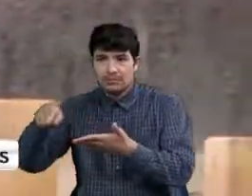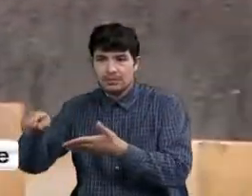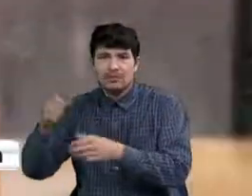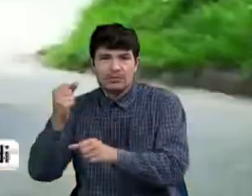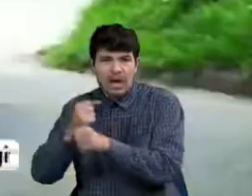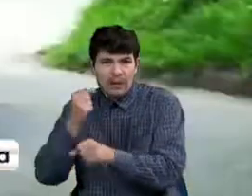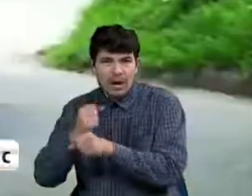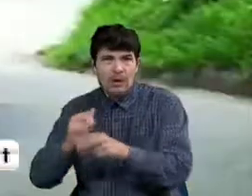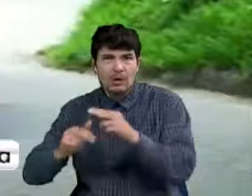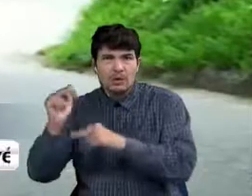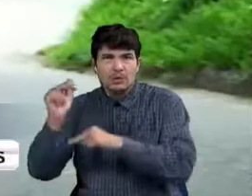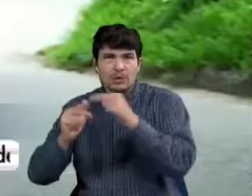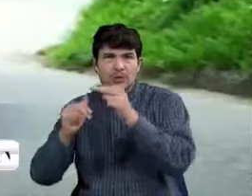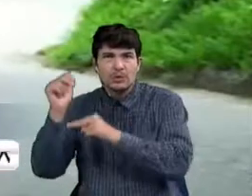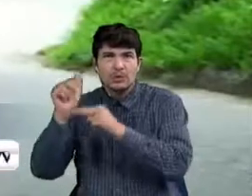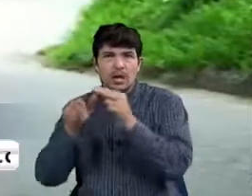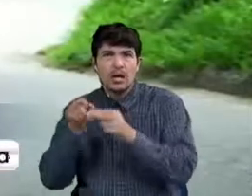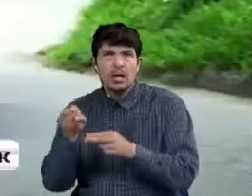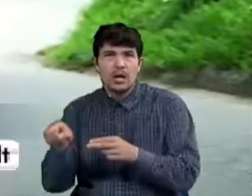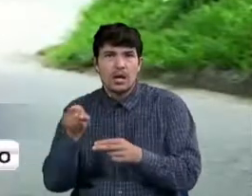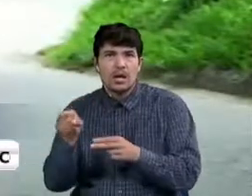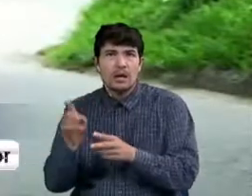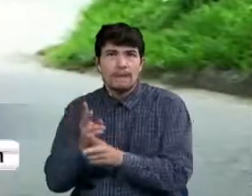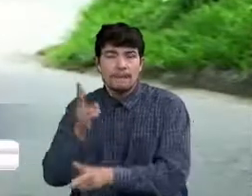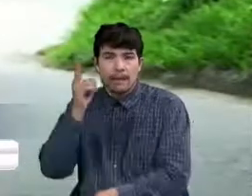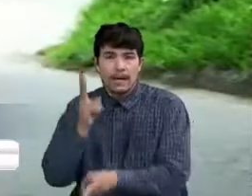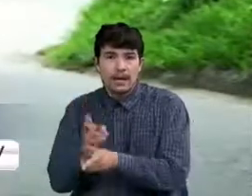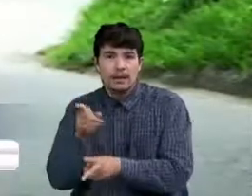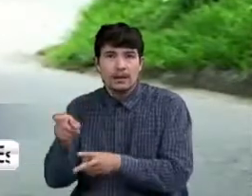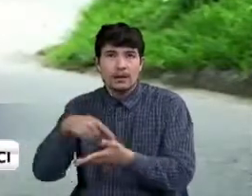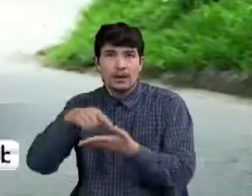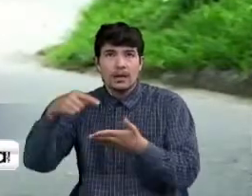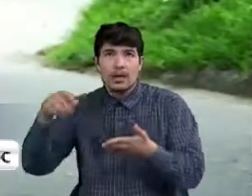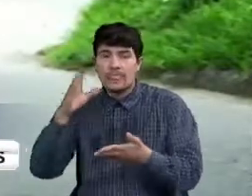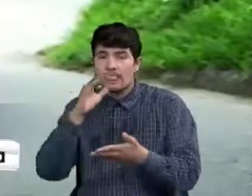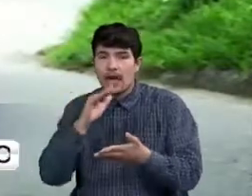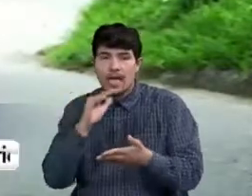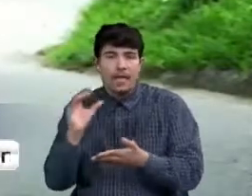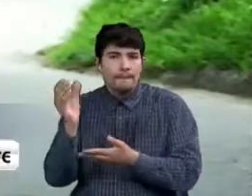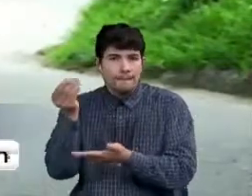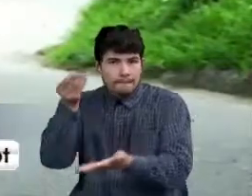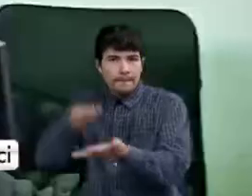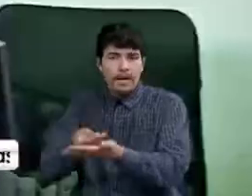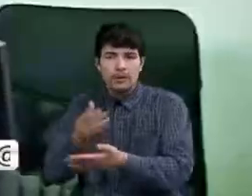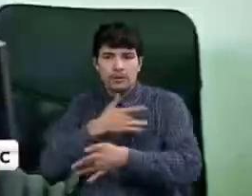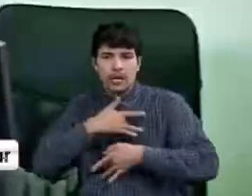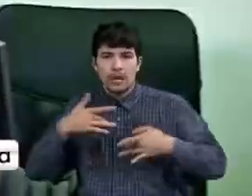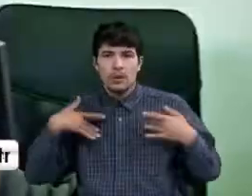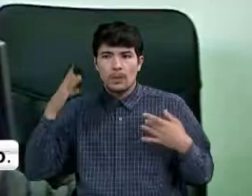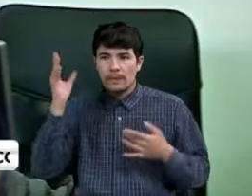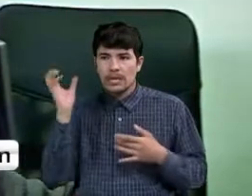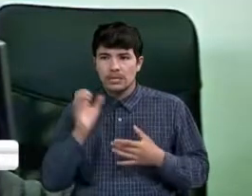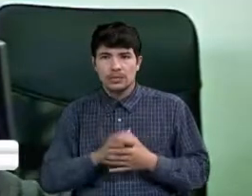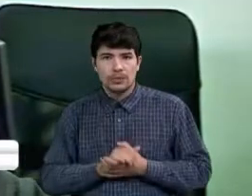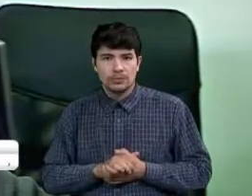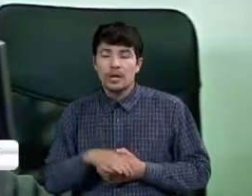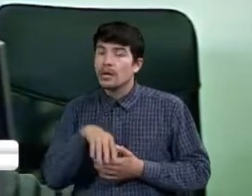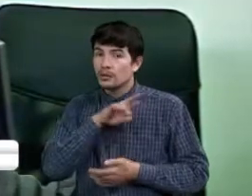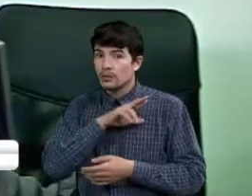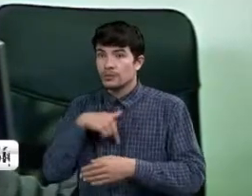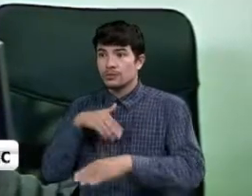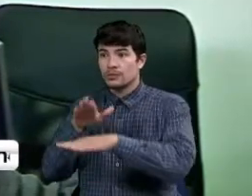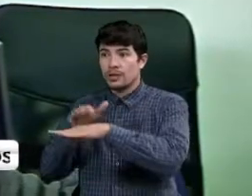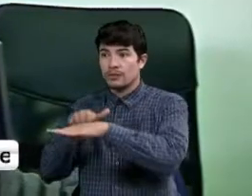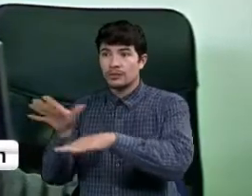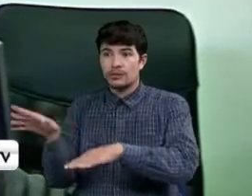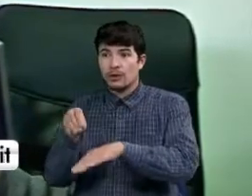de construcción en la que se están tomando los riesgos de contratarlos sin la seguridad social. Nosotros hemos hecho un llamado a